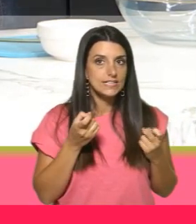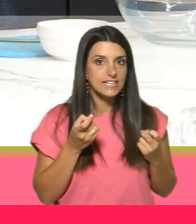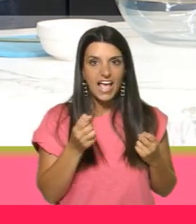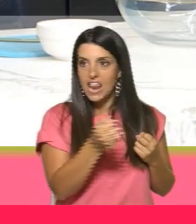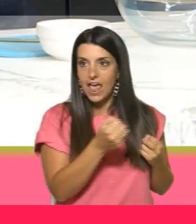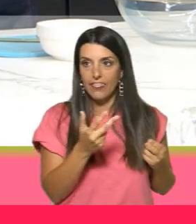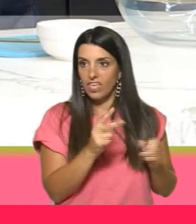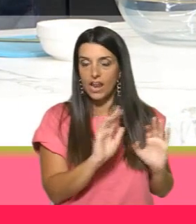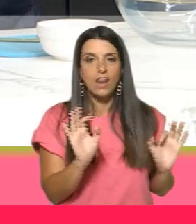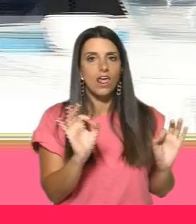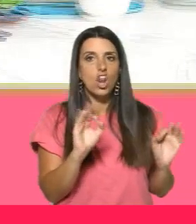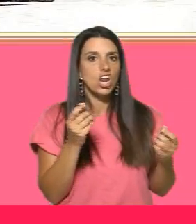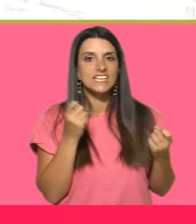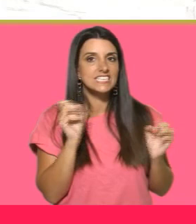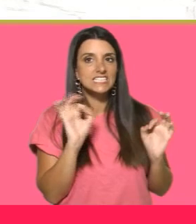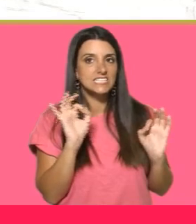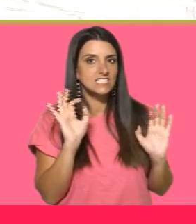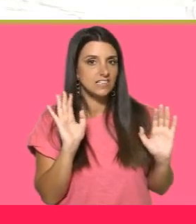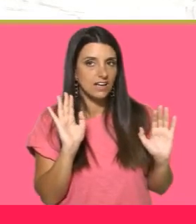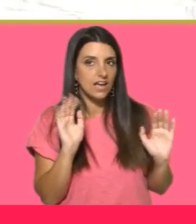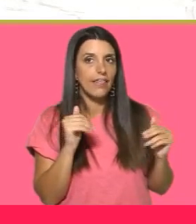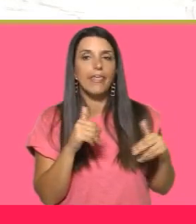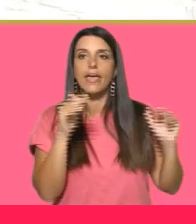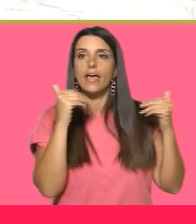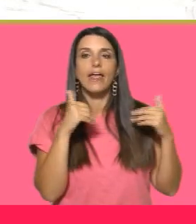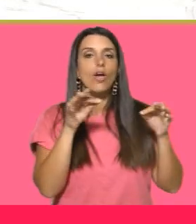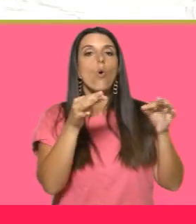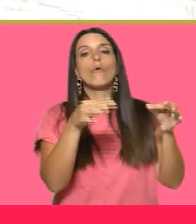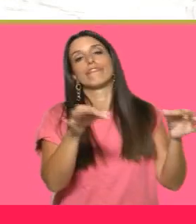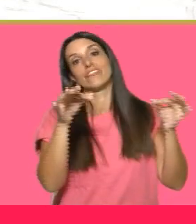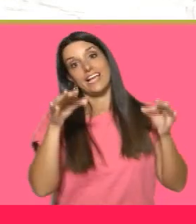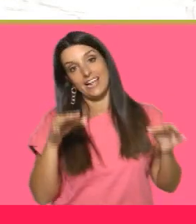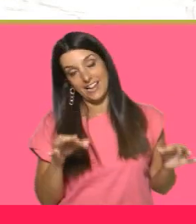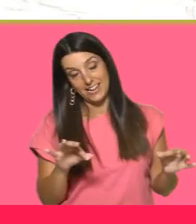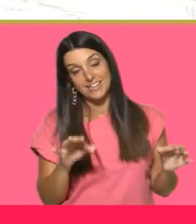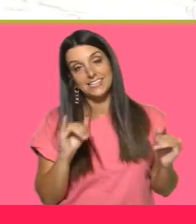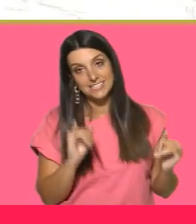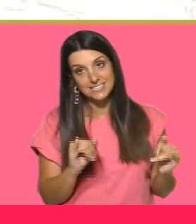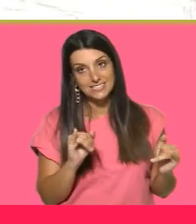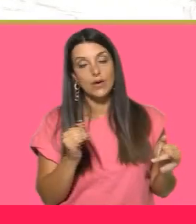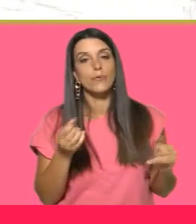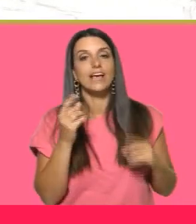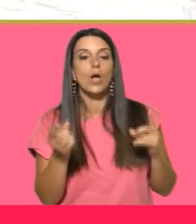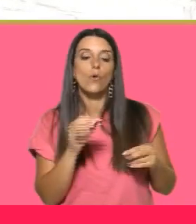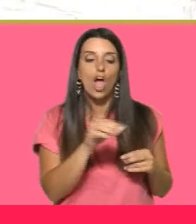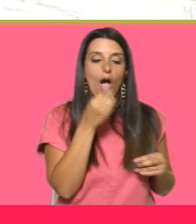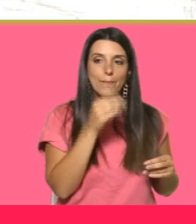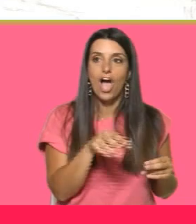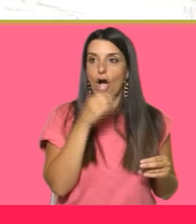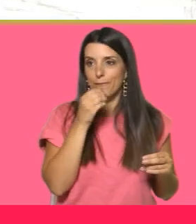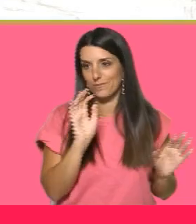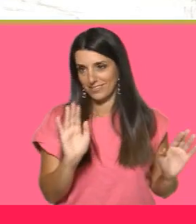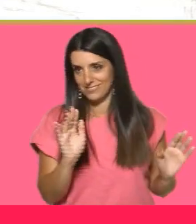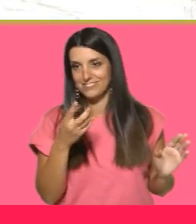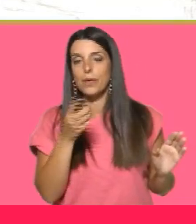tiene por qué ir a la heladera, porque no es nada de heladera. Lo dejás cubierto con un film, porque si no, en realidad, va a ir alguno y te va a ir como metiendo la mano, porque eso empieza a